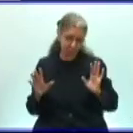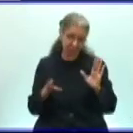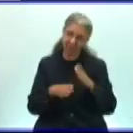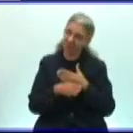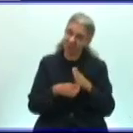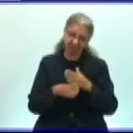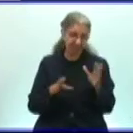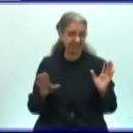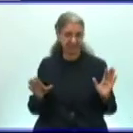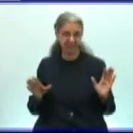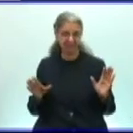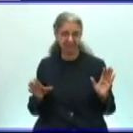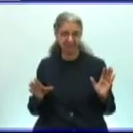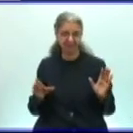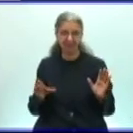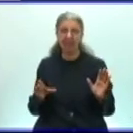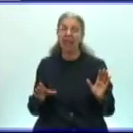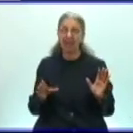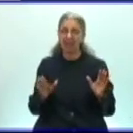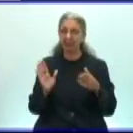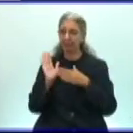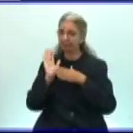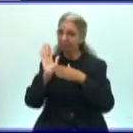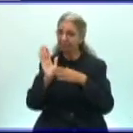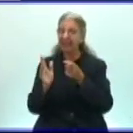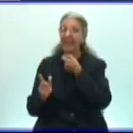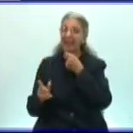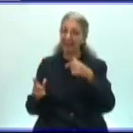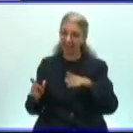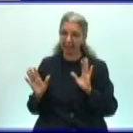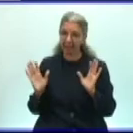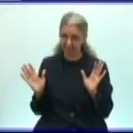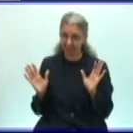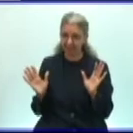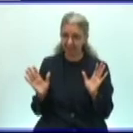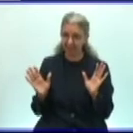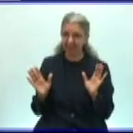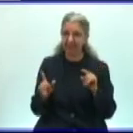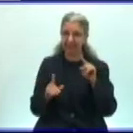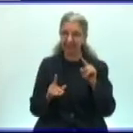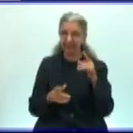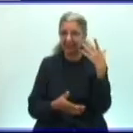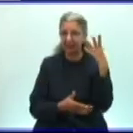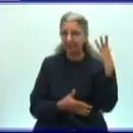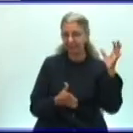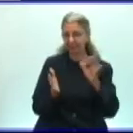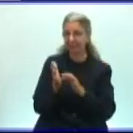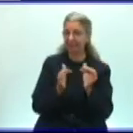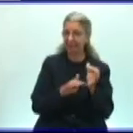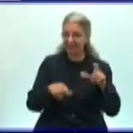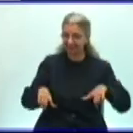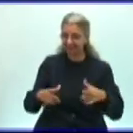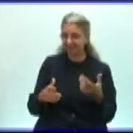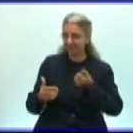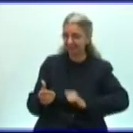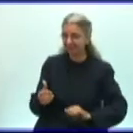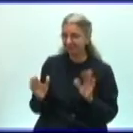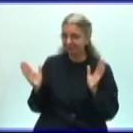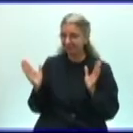Le estamos entonces mostrando el ejemplo de lo que ocurre con este arbolito de Navidad.